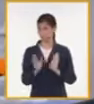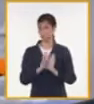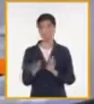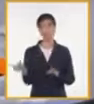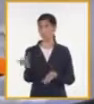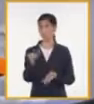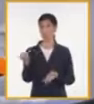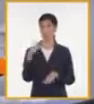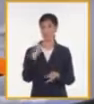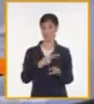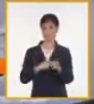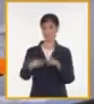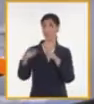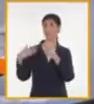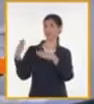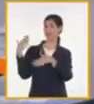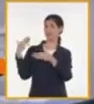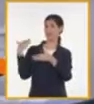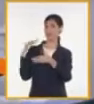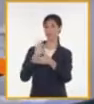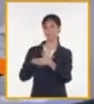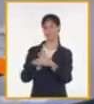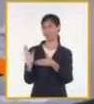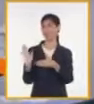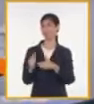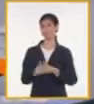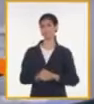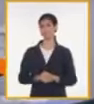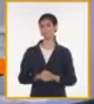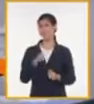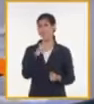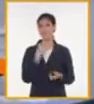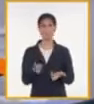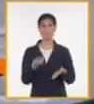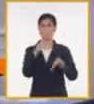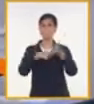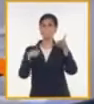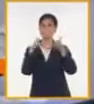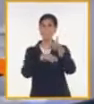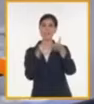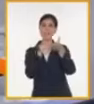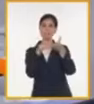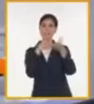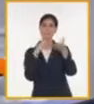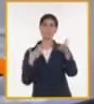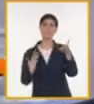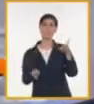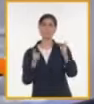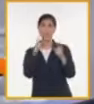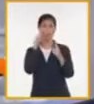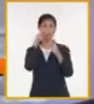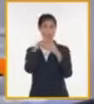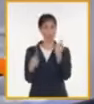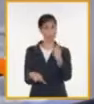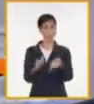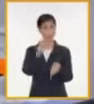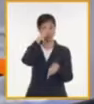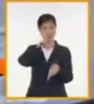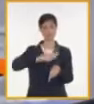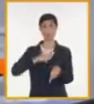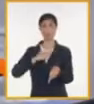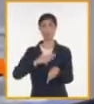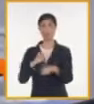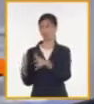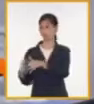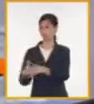terrorismo como un arma en el arsenal de medidas coias contra Cuba que 13 administraciones norteamericanas